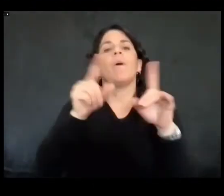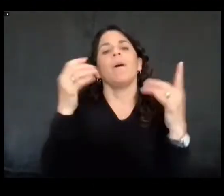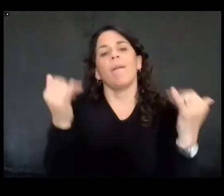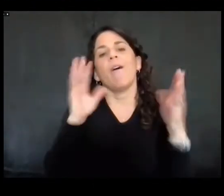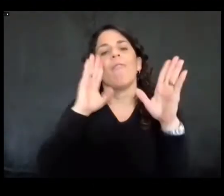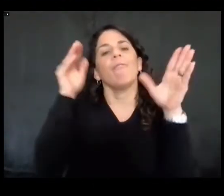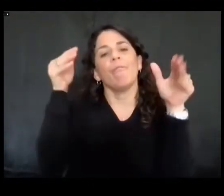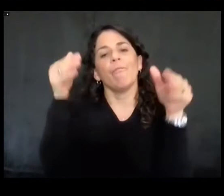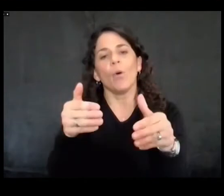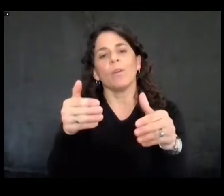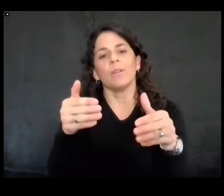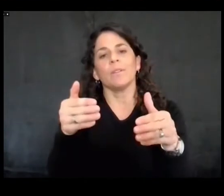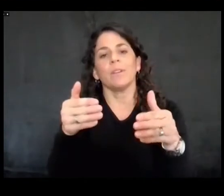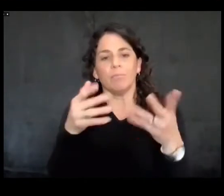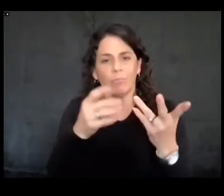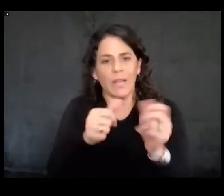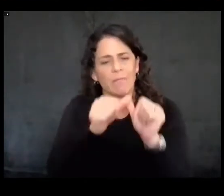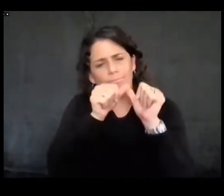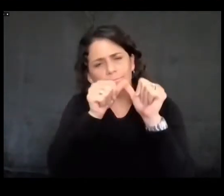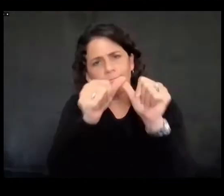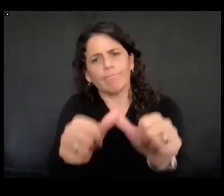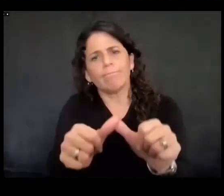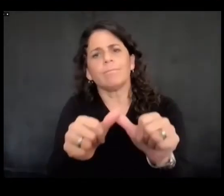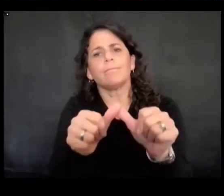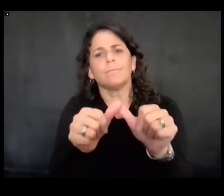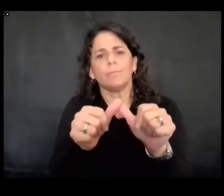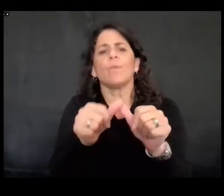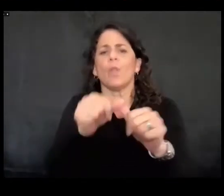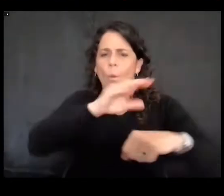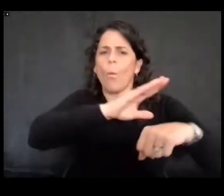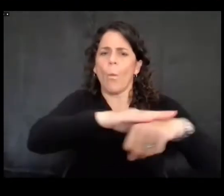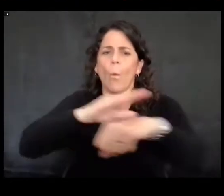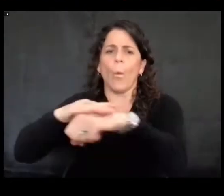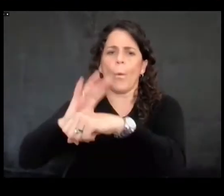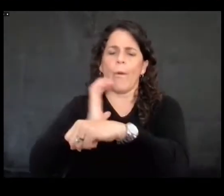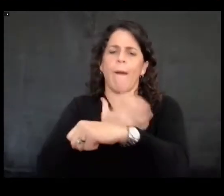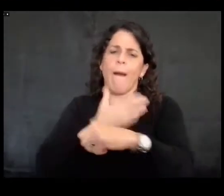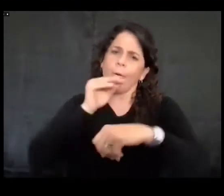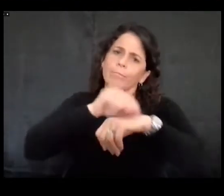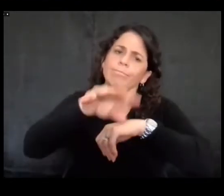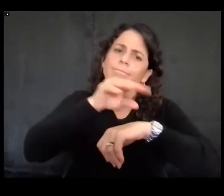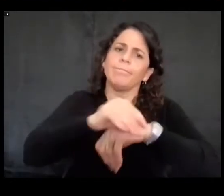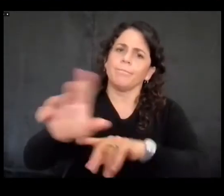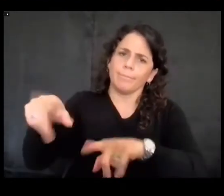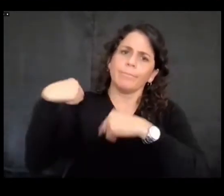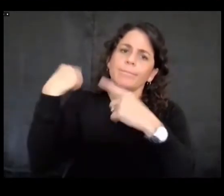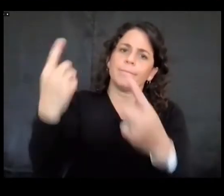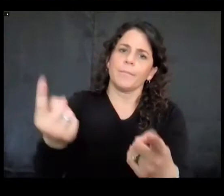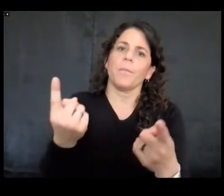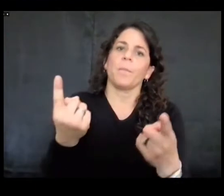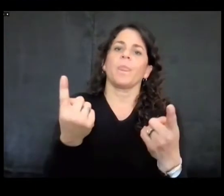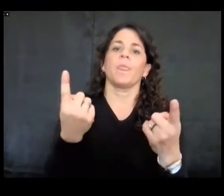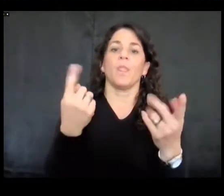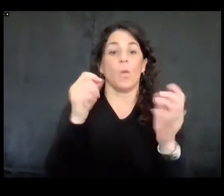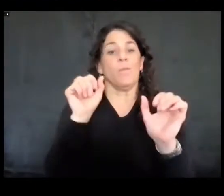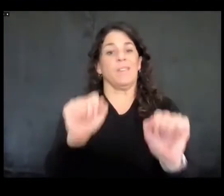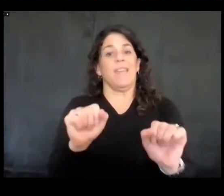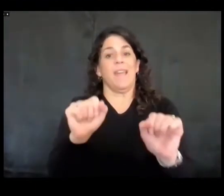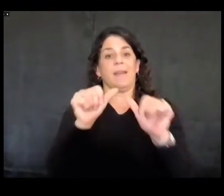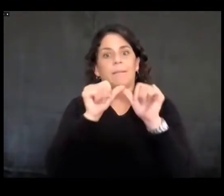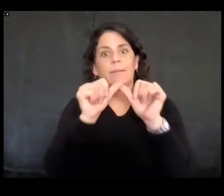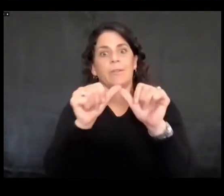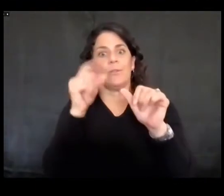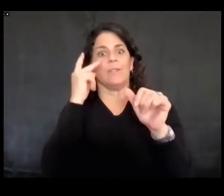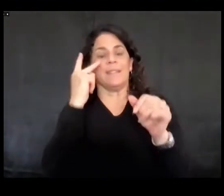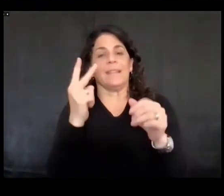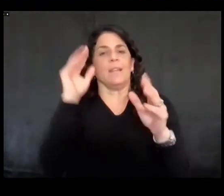enfocarnos y adherirnos a todas las cautelas de salud para